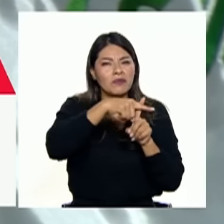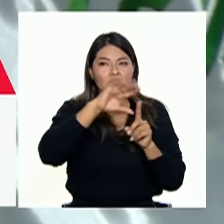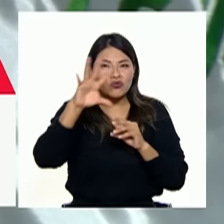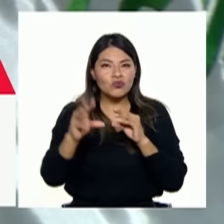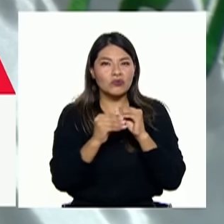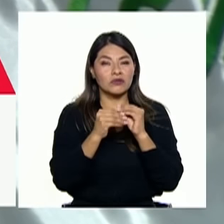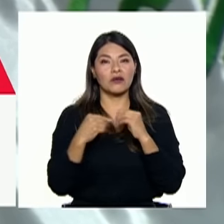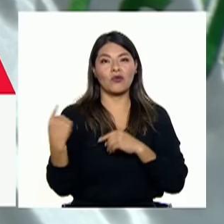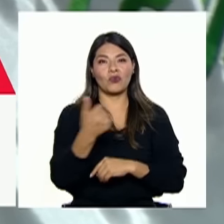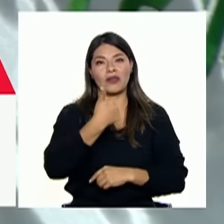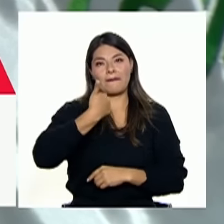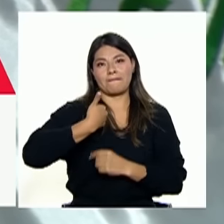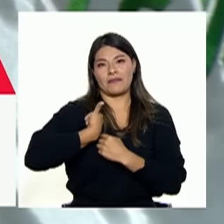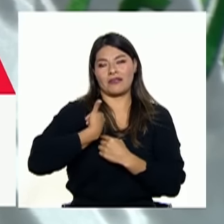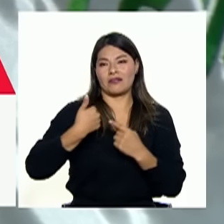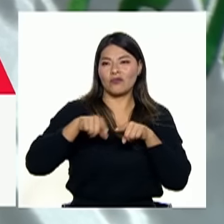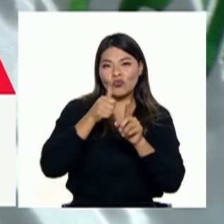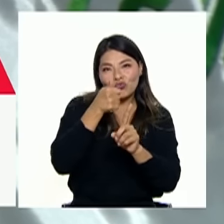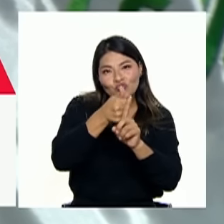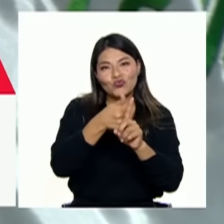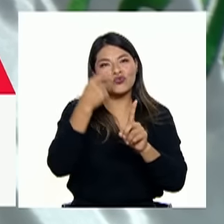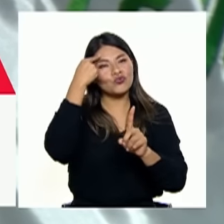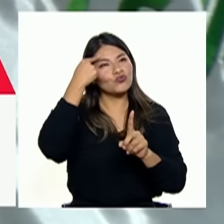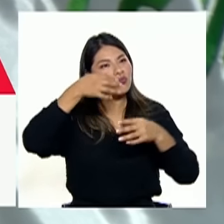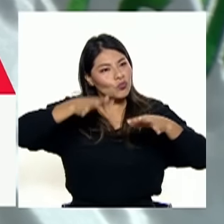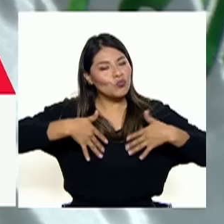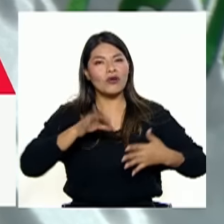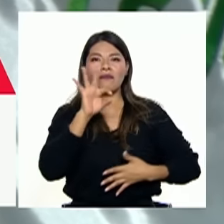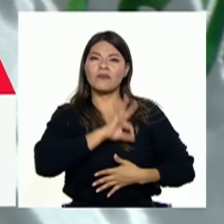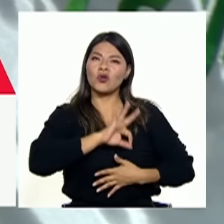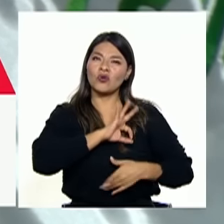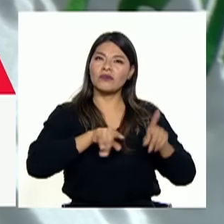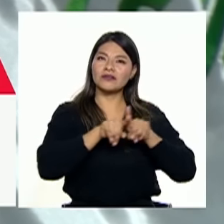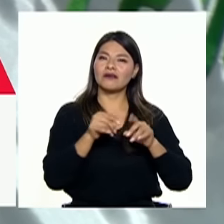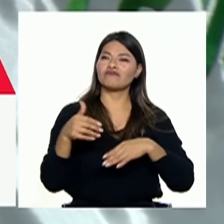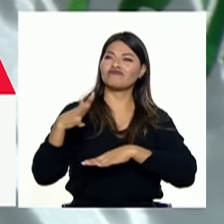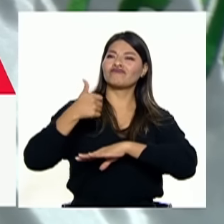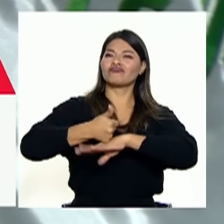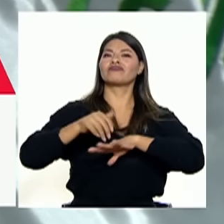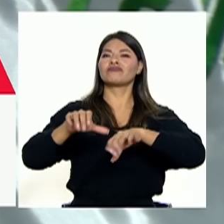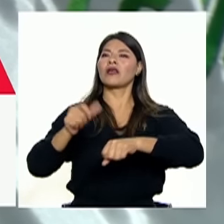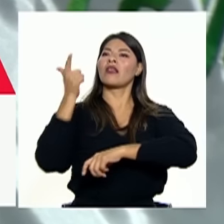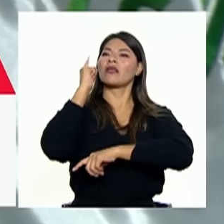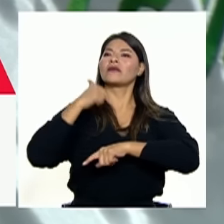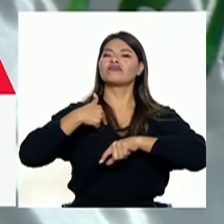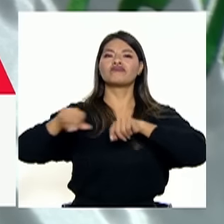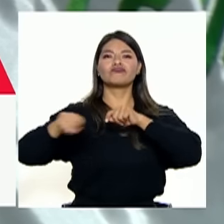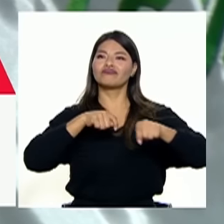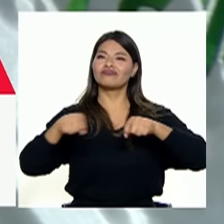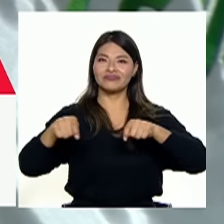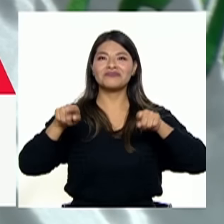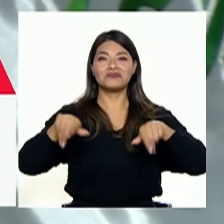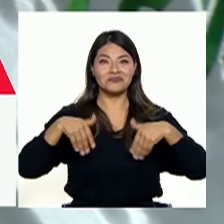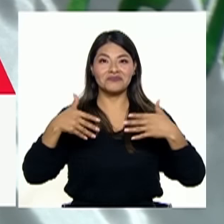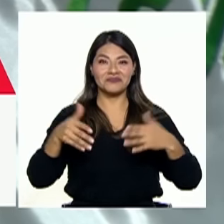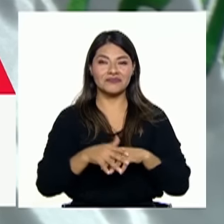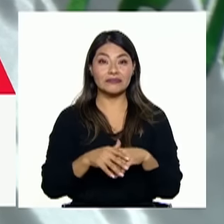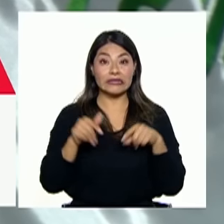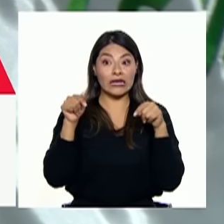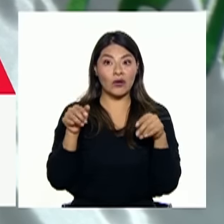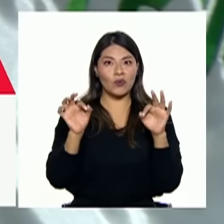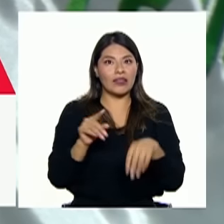aprovechar al máximo estas oportunidades y reclamar nuestro lugar como líderes regionales y globales. Nos encontramos en un